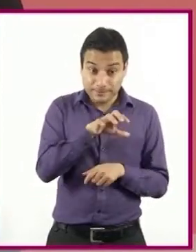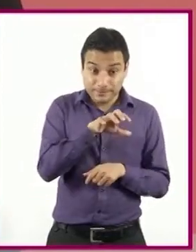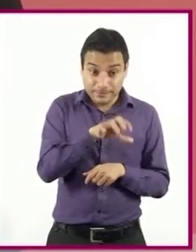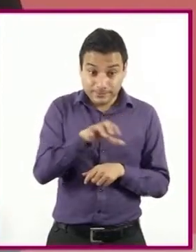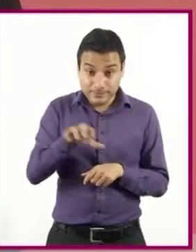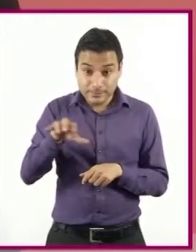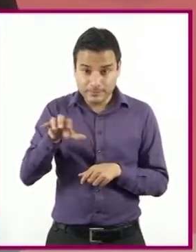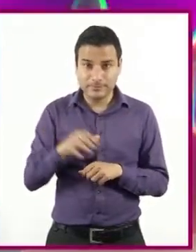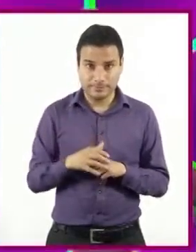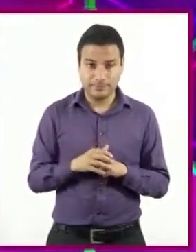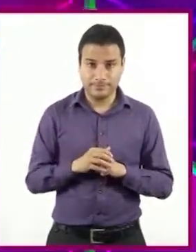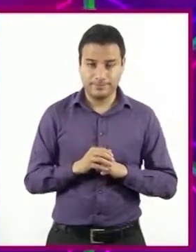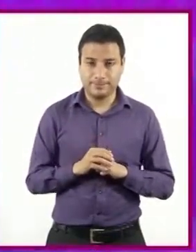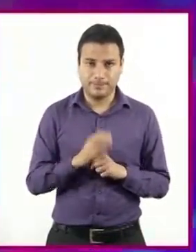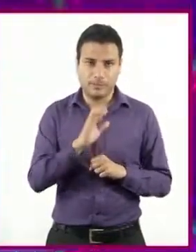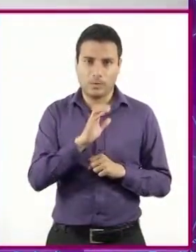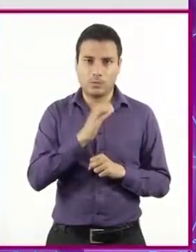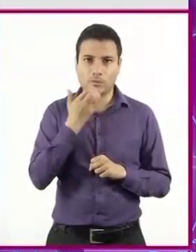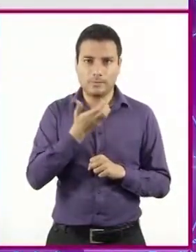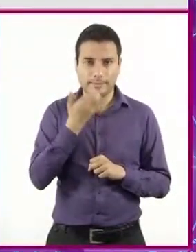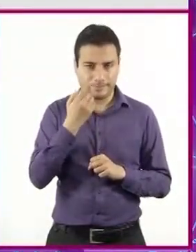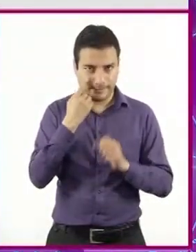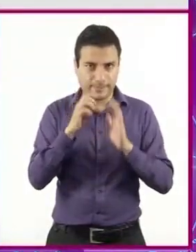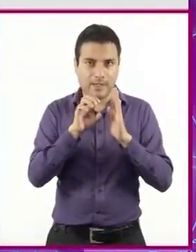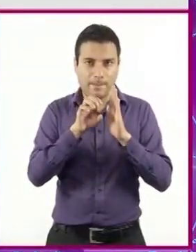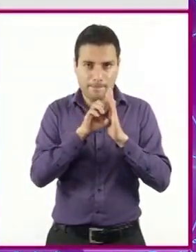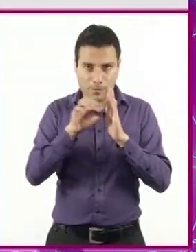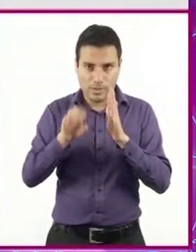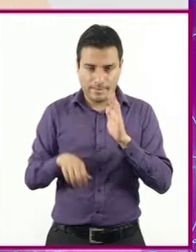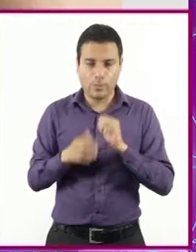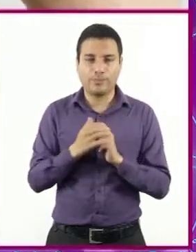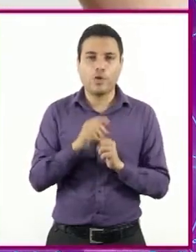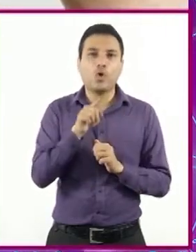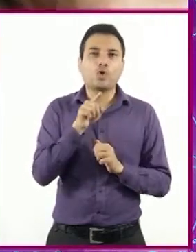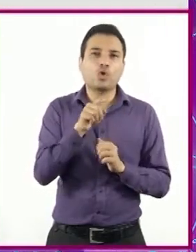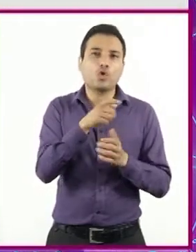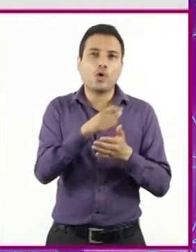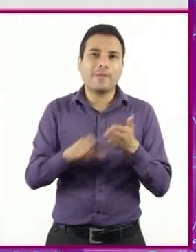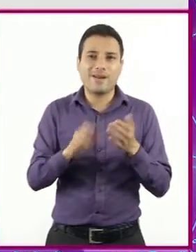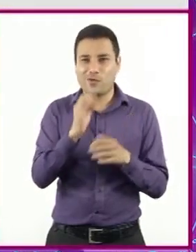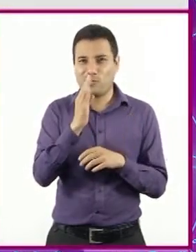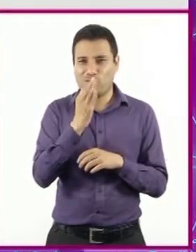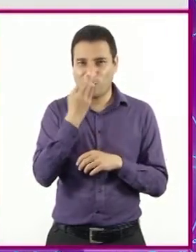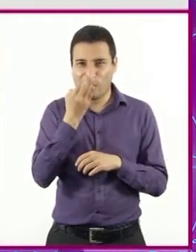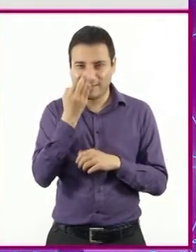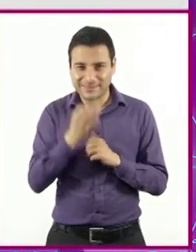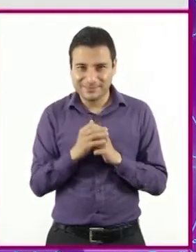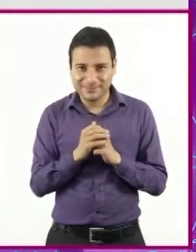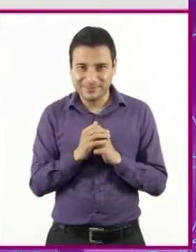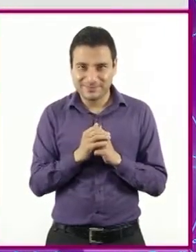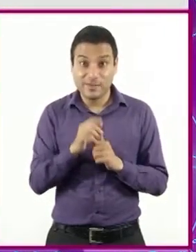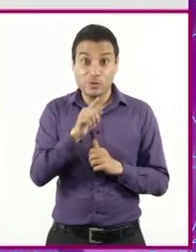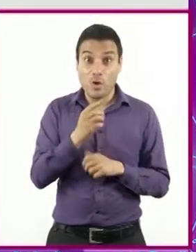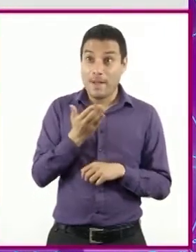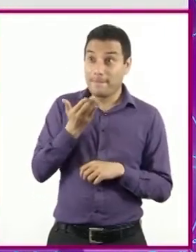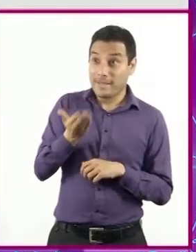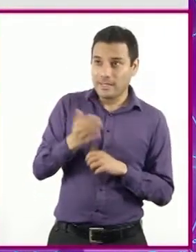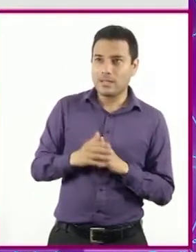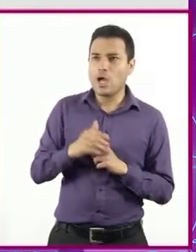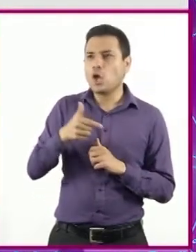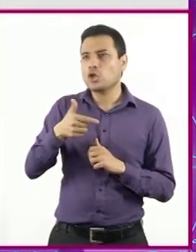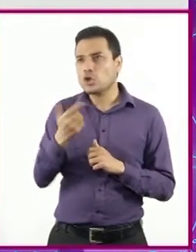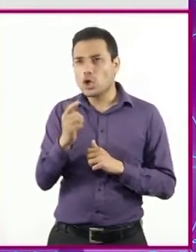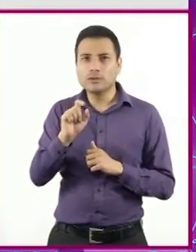otros objetos comunes. Por ejemplo, si fueran a comprar un ramo de rosas, probablemente no pedirían 12 o